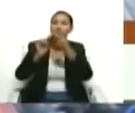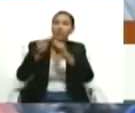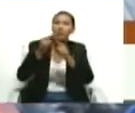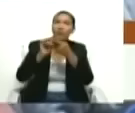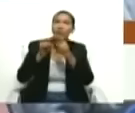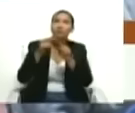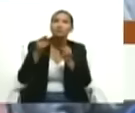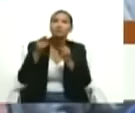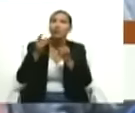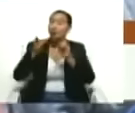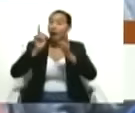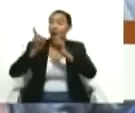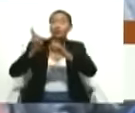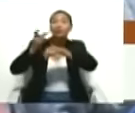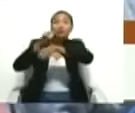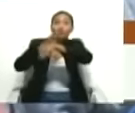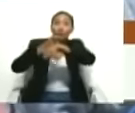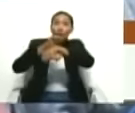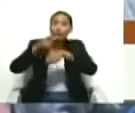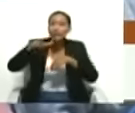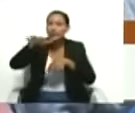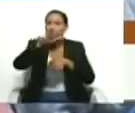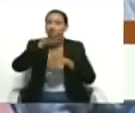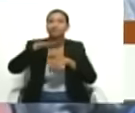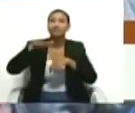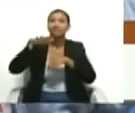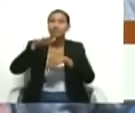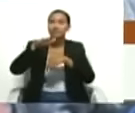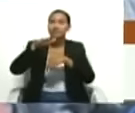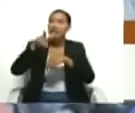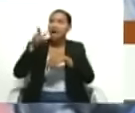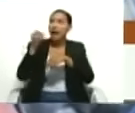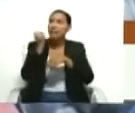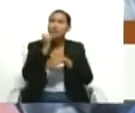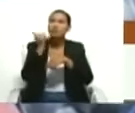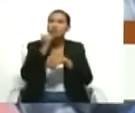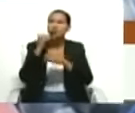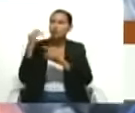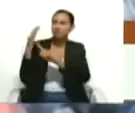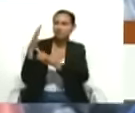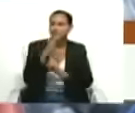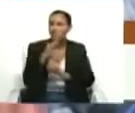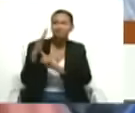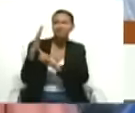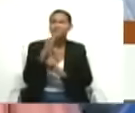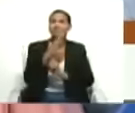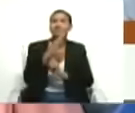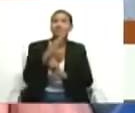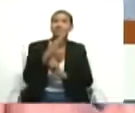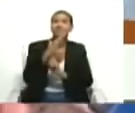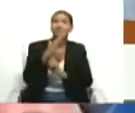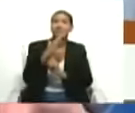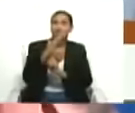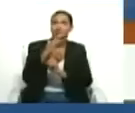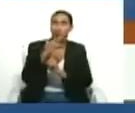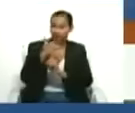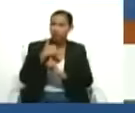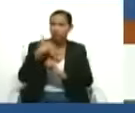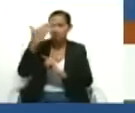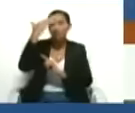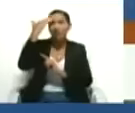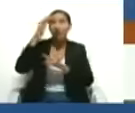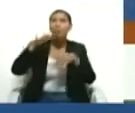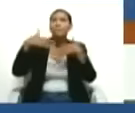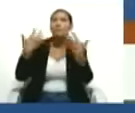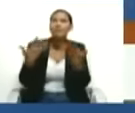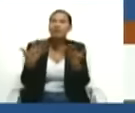con algunos gobiernos que se atreven a agredirnos. Uno de ellos, y lo traigo a colación porque tiene que ver con